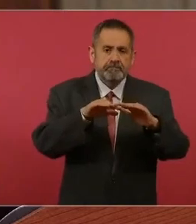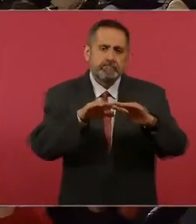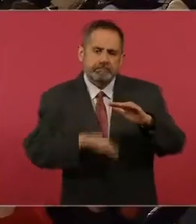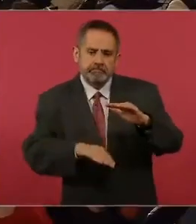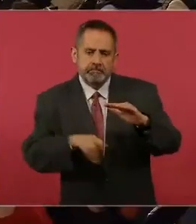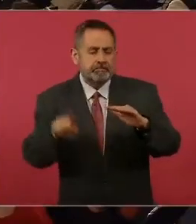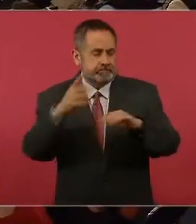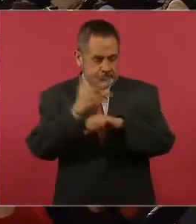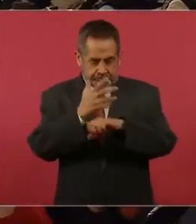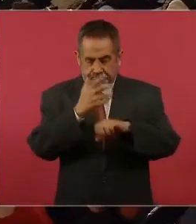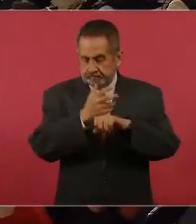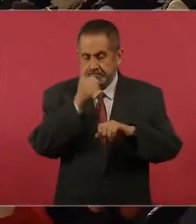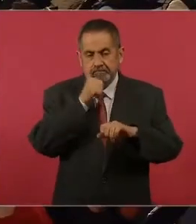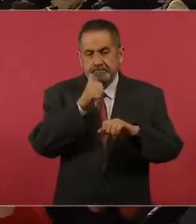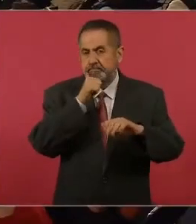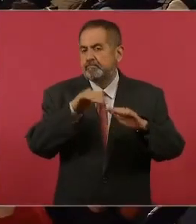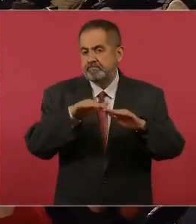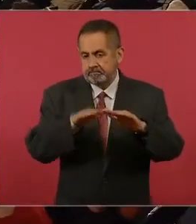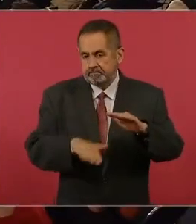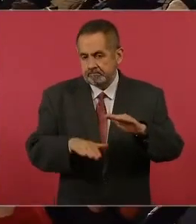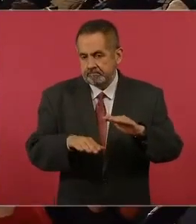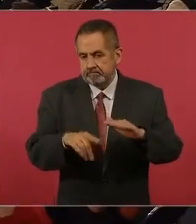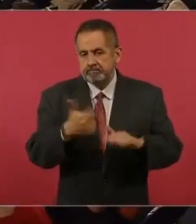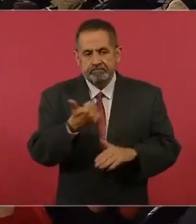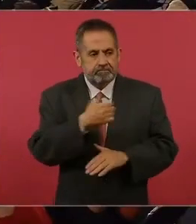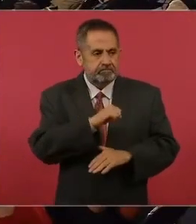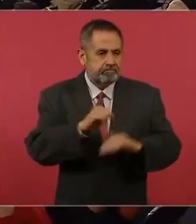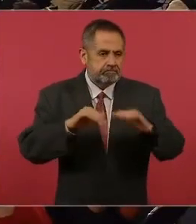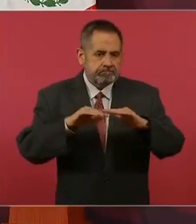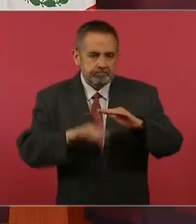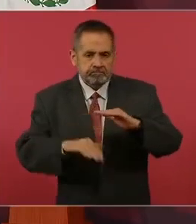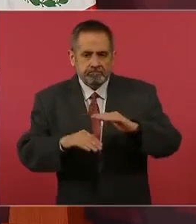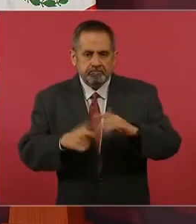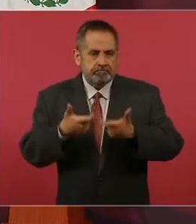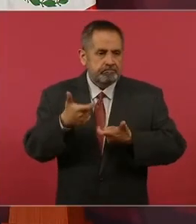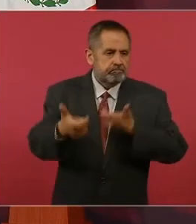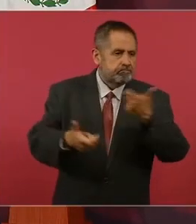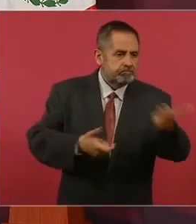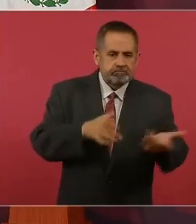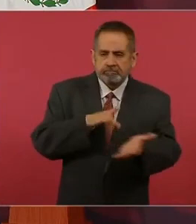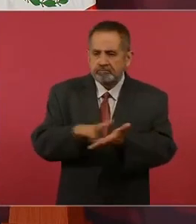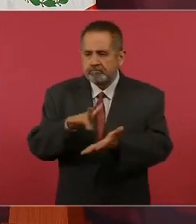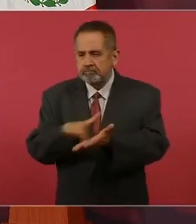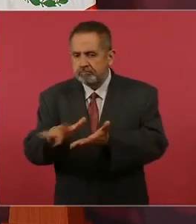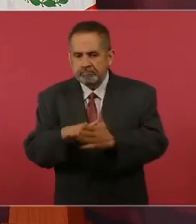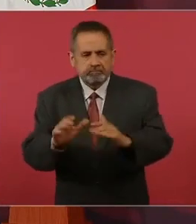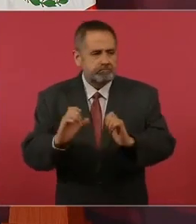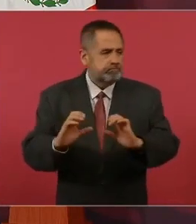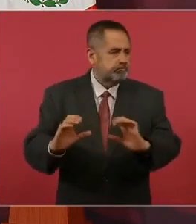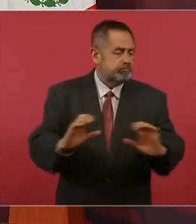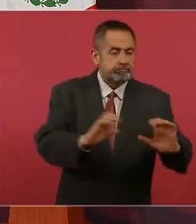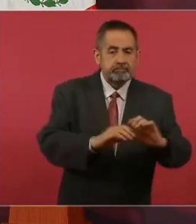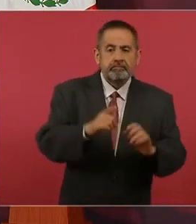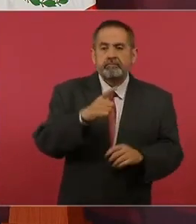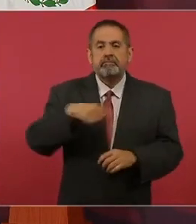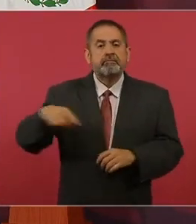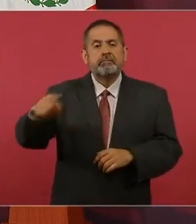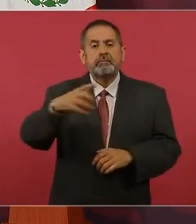Es una economía con mucho subsidio a productores.